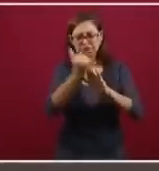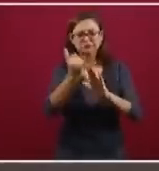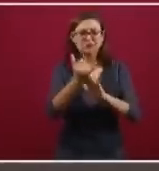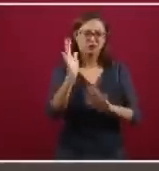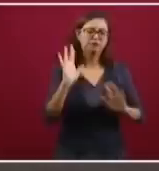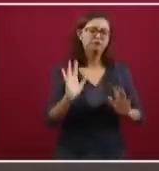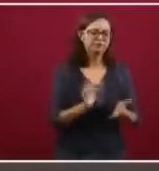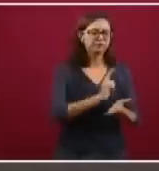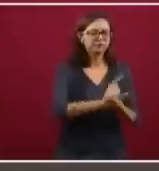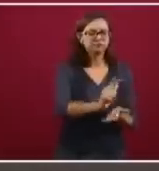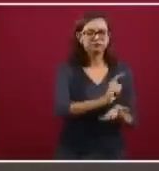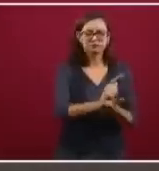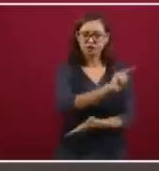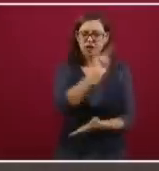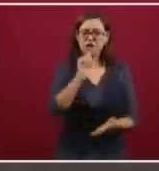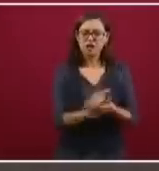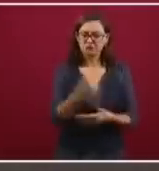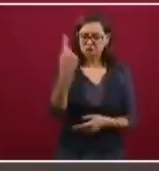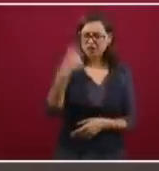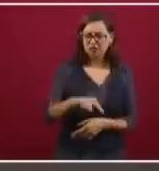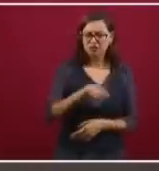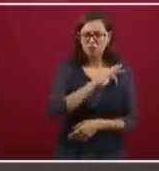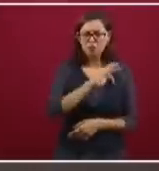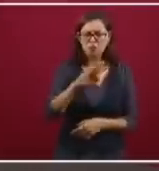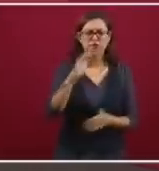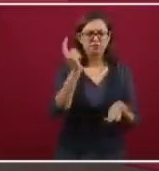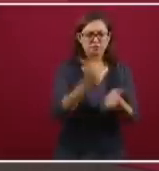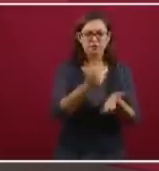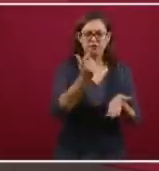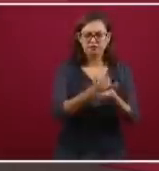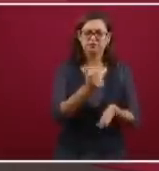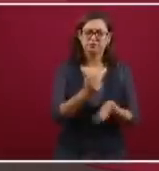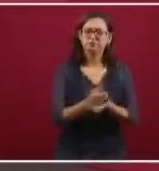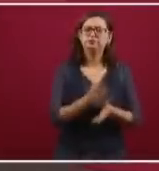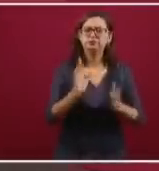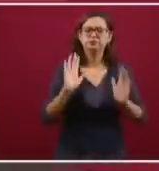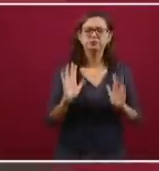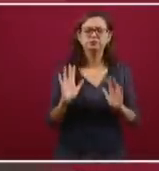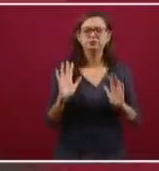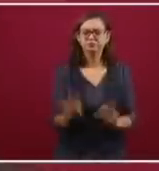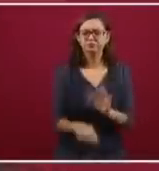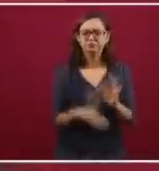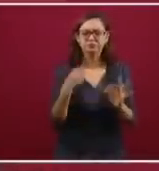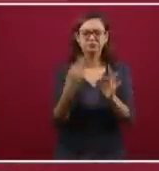de conformidad con la ley y ya